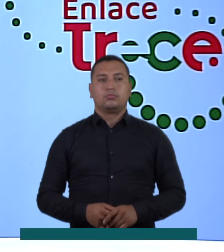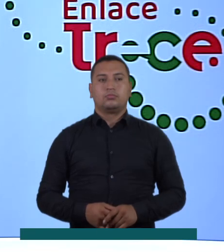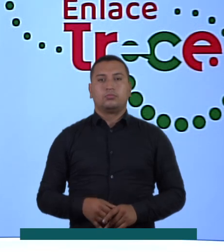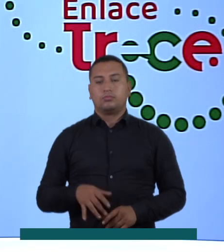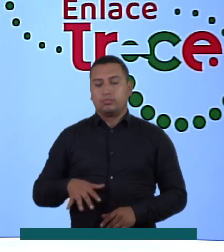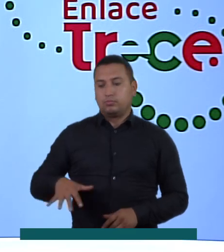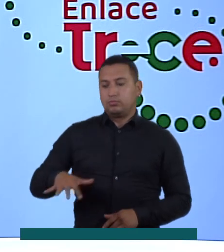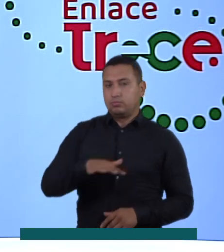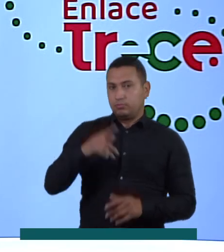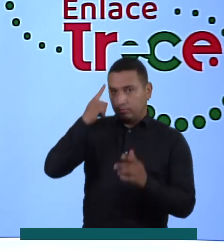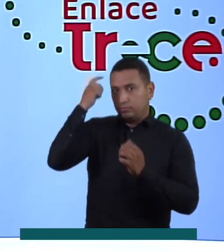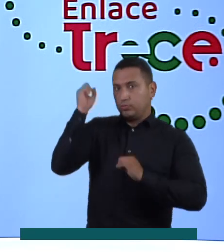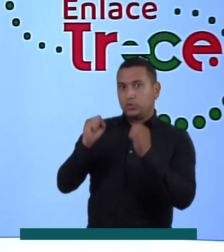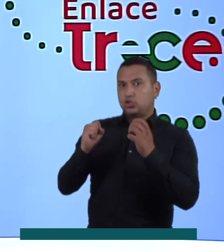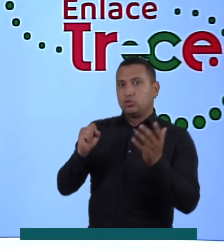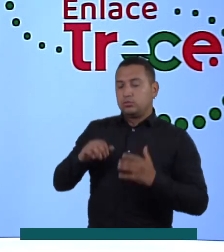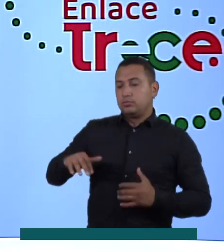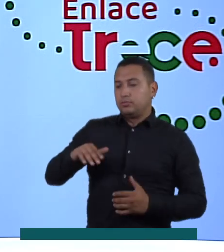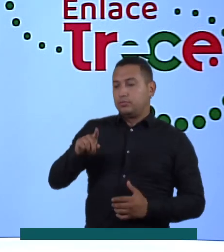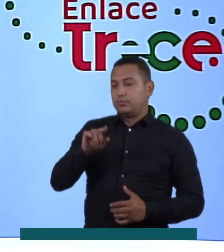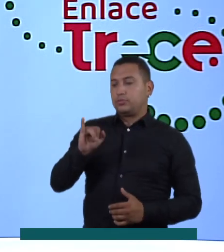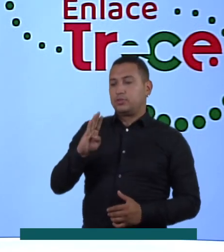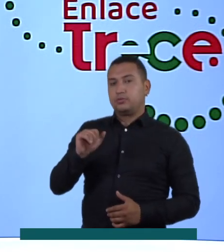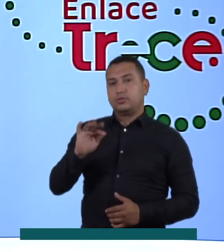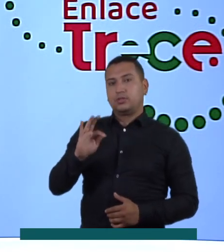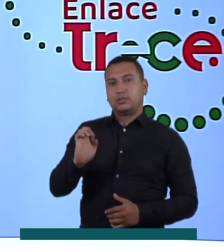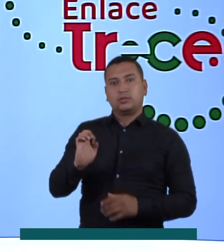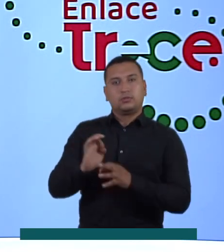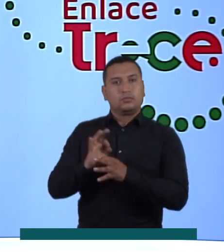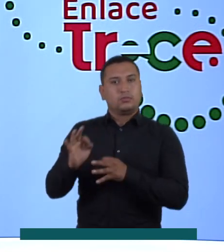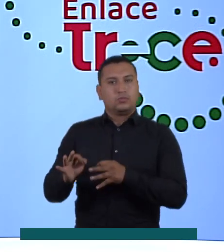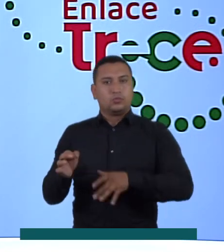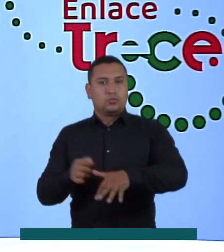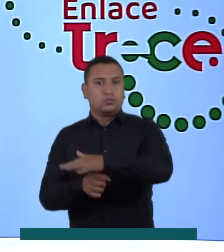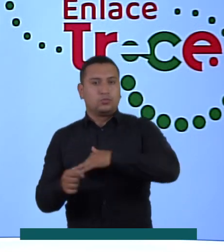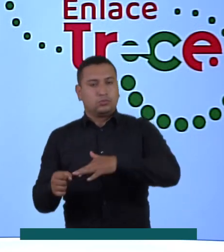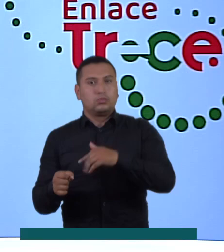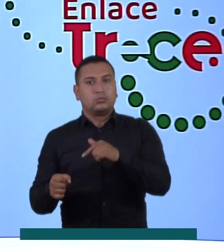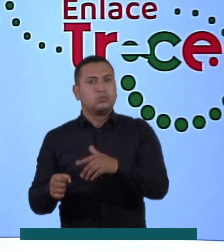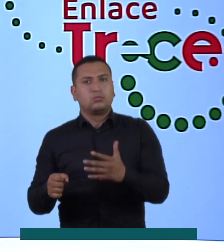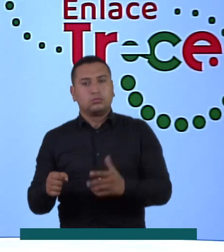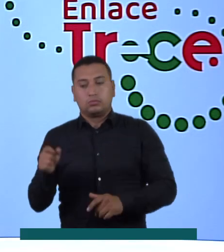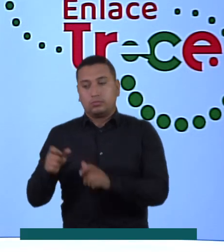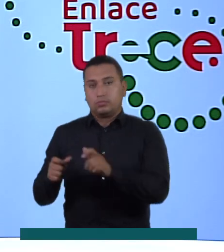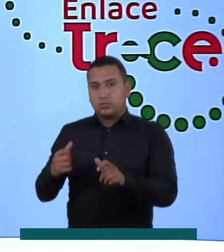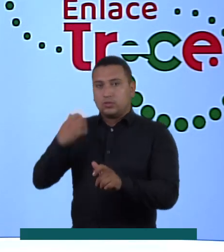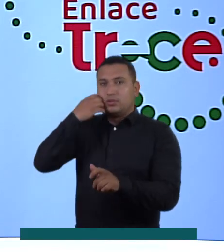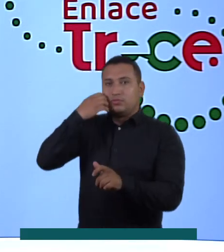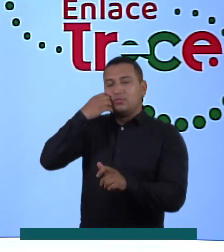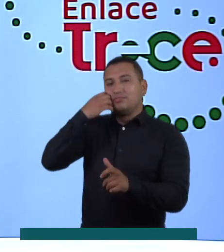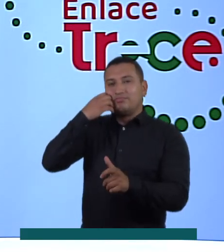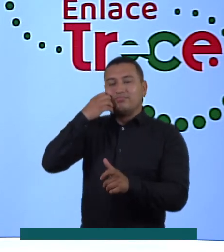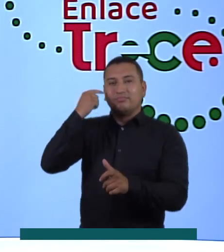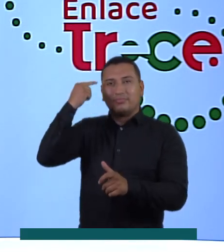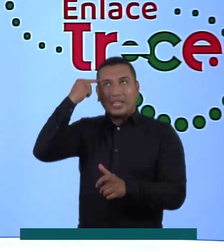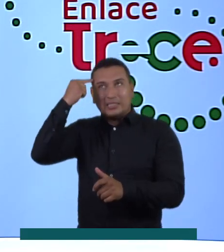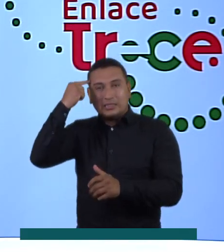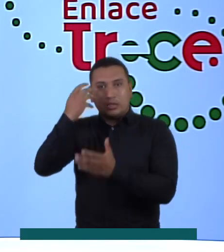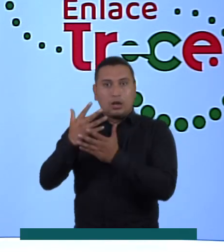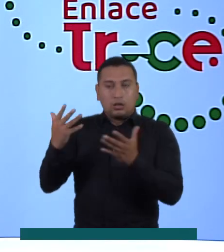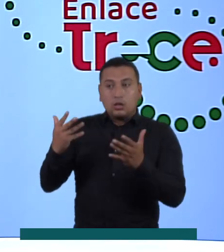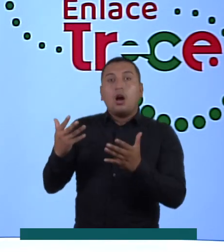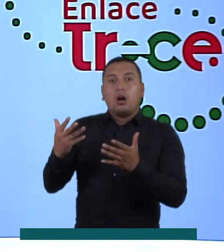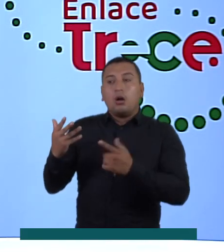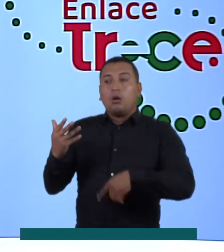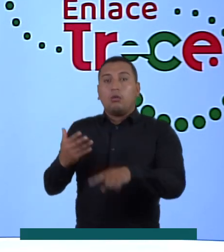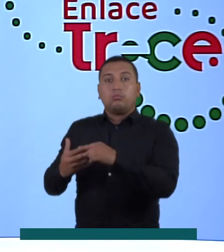Hay preocupación en Cibatec, Cundinamarca, por el aumento de casos de pacientes que han sido abandonados en el centro psiquiátrico del municipio. Al parecer, algunos